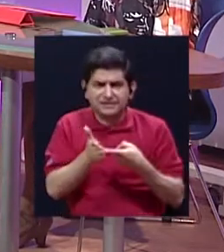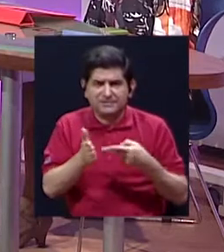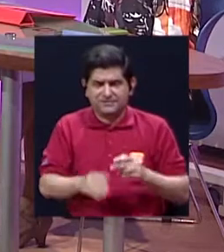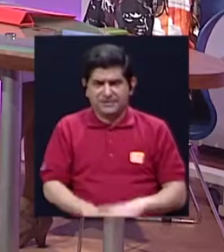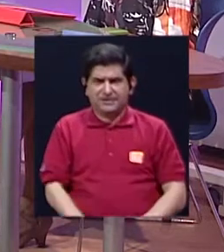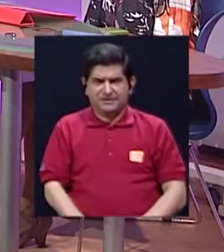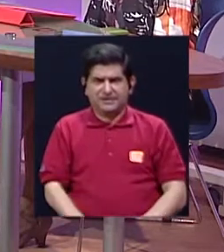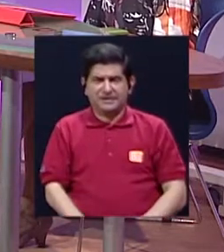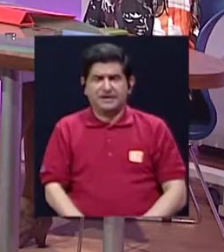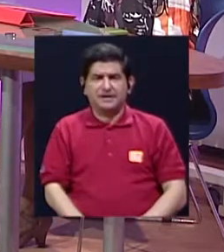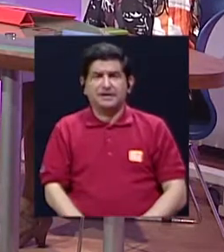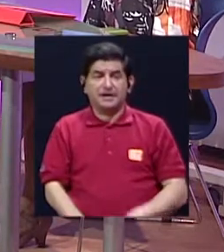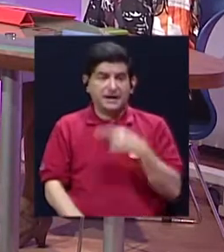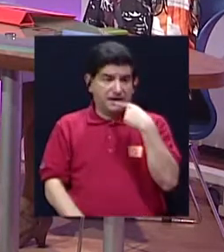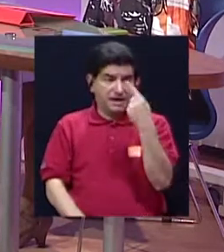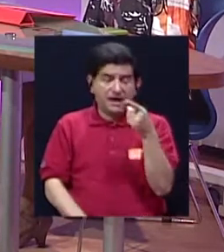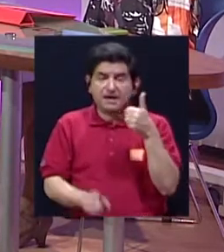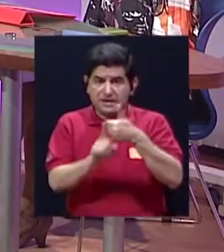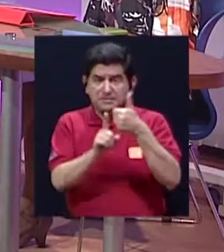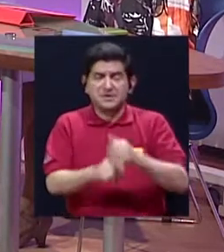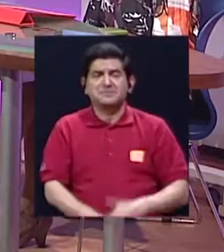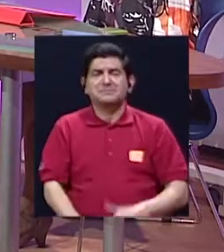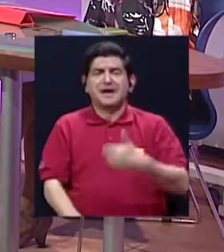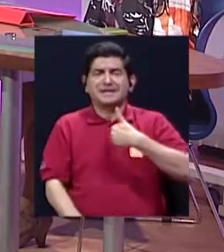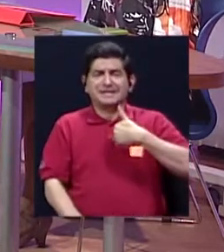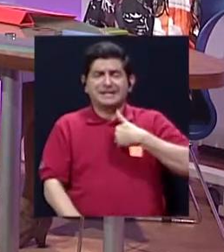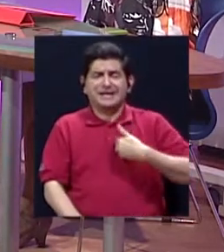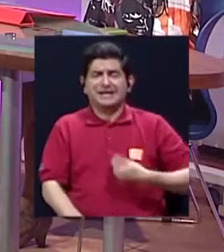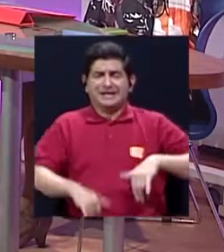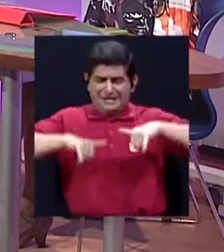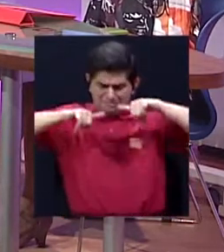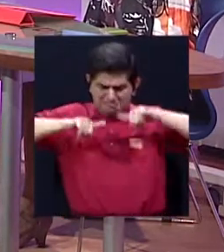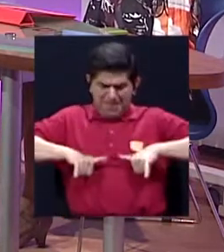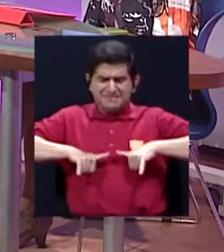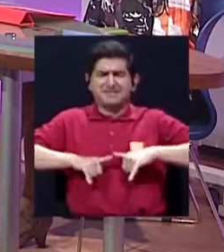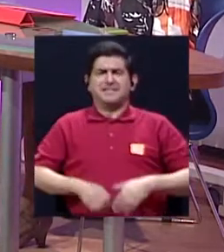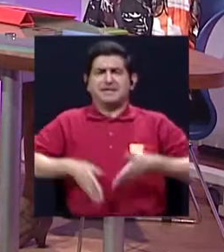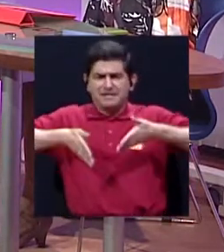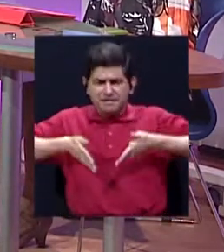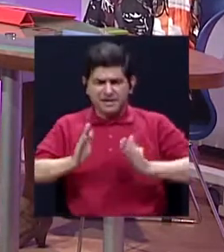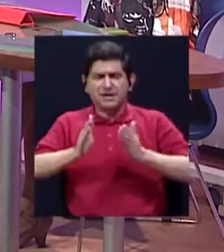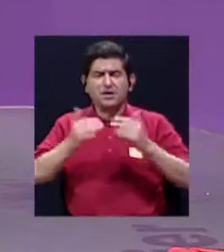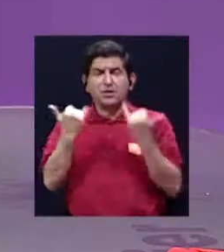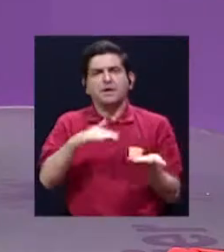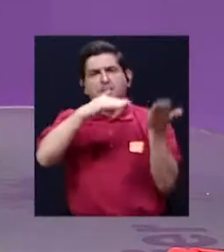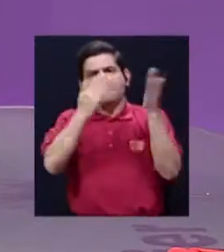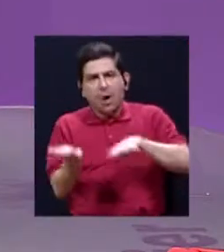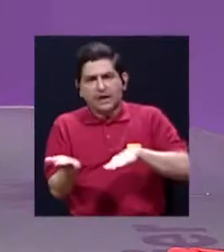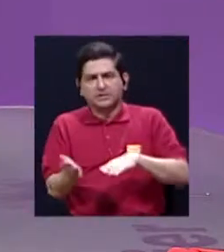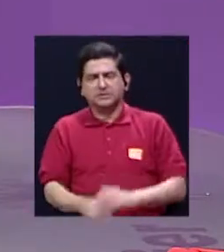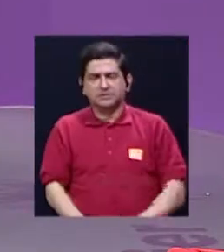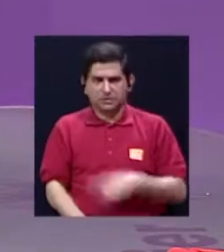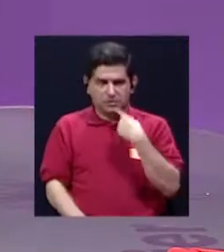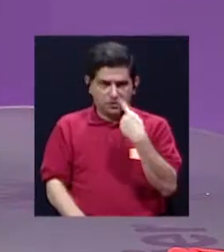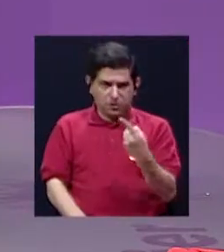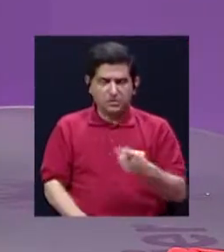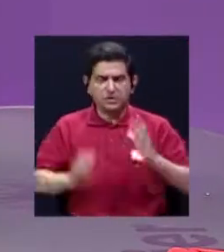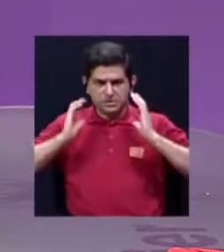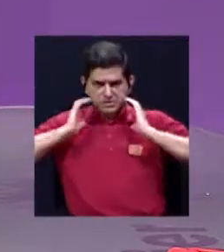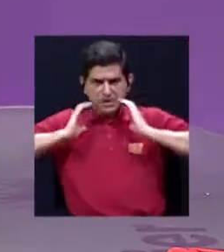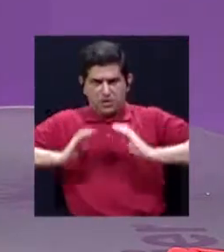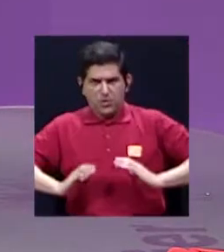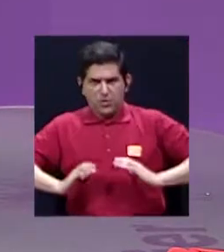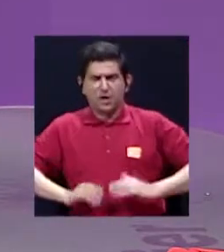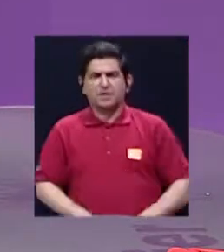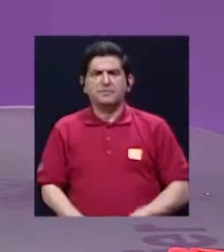y en palabras de ella, cargar a un hijo o una hija muerta, ¿verdad? Ella hace referencia a su cuerpo como